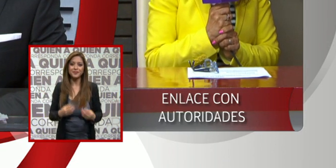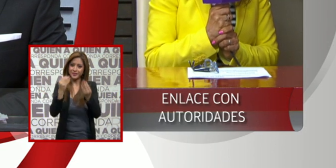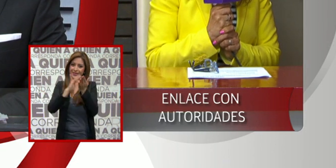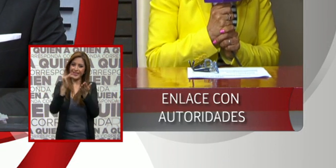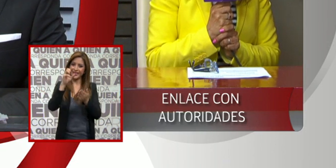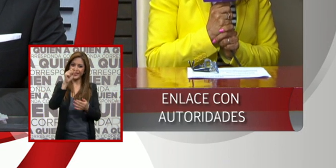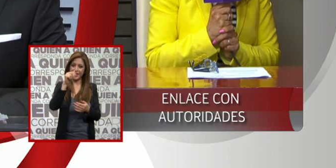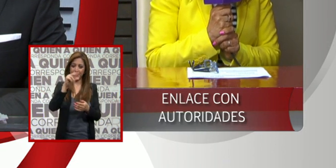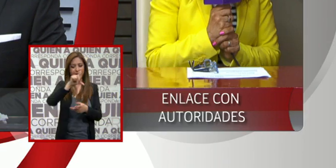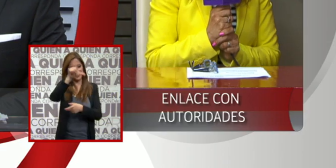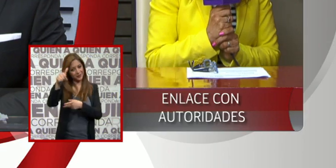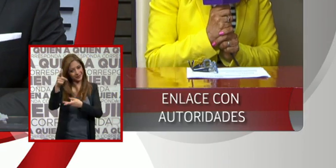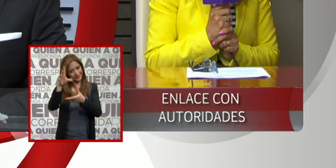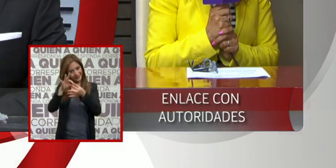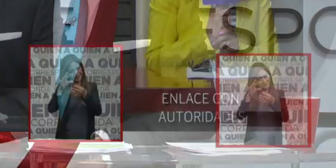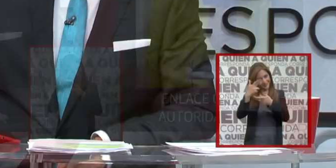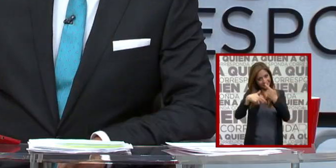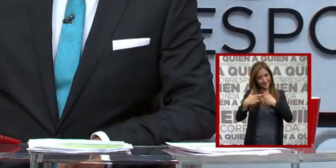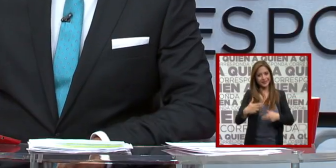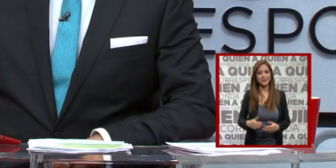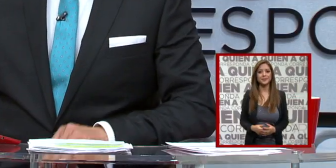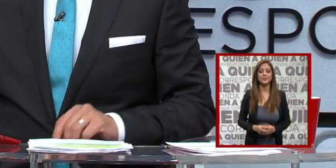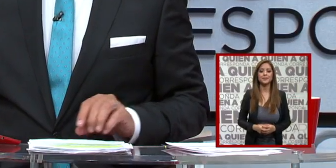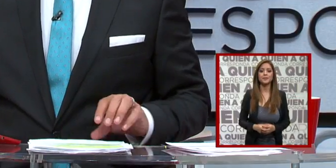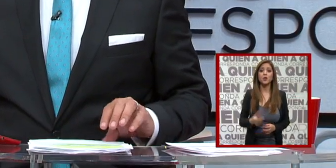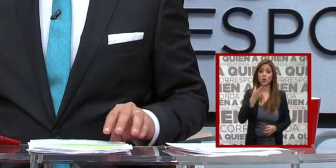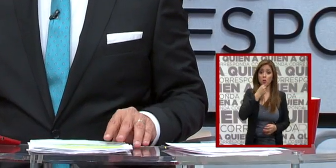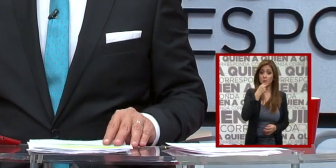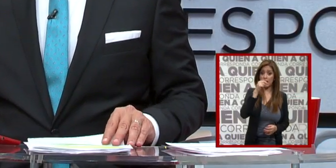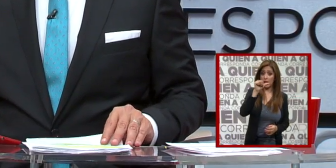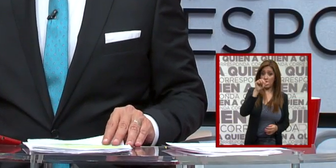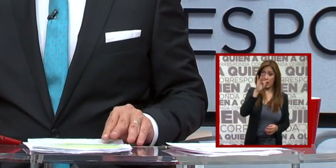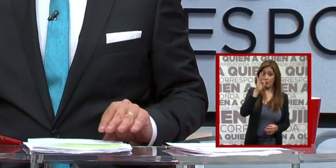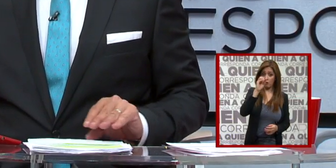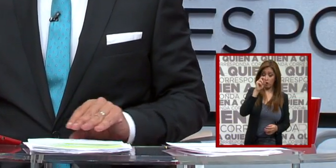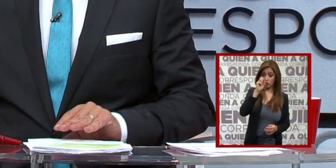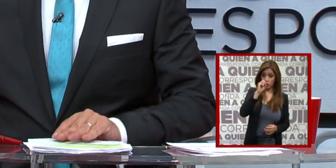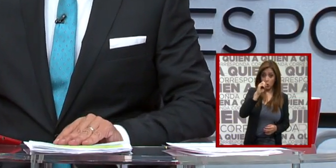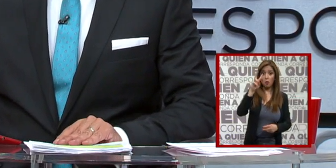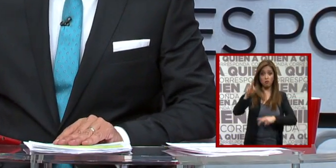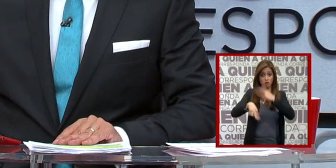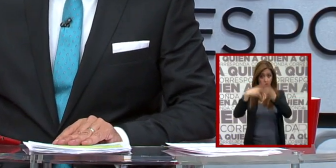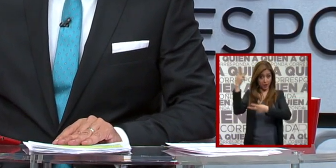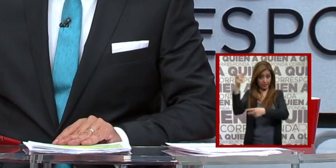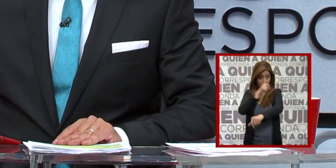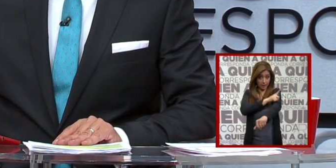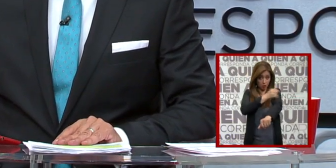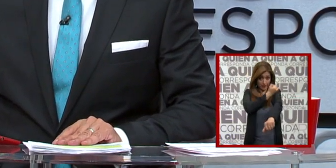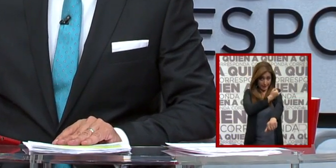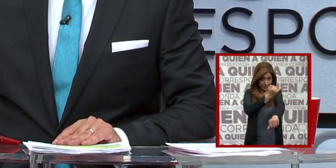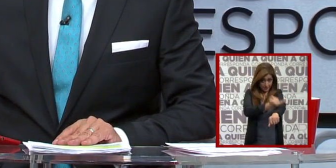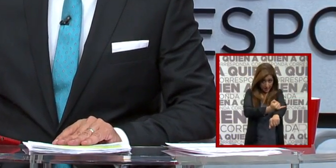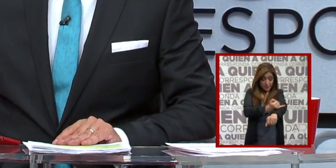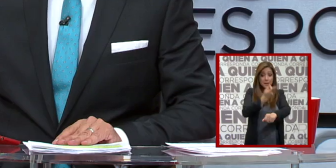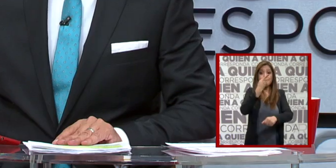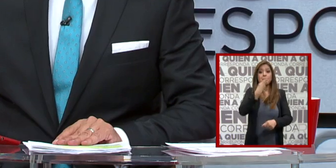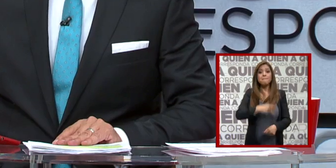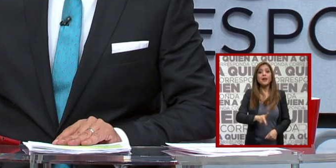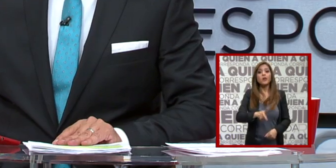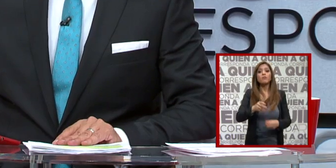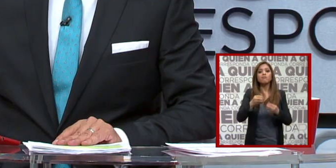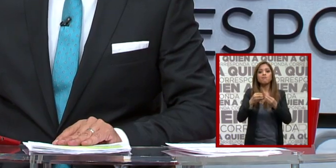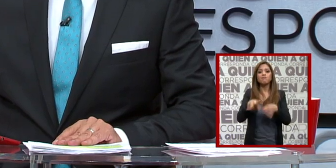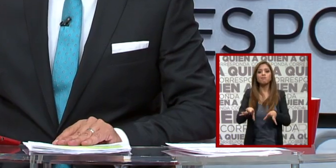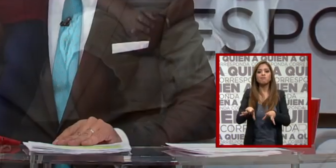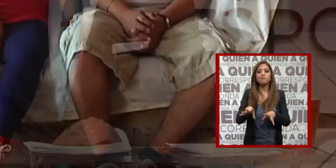Samia. De qué, señor, un placer. Gracias. Alfonso Vargas Torres estuvo ahora en Iztapalapa y nos dice que es una pérdida injusta.